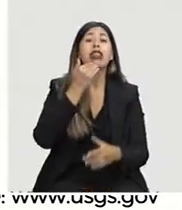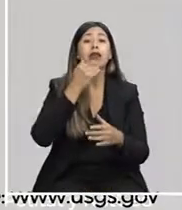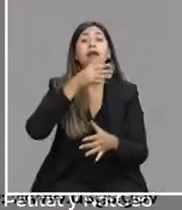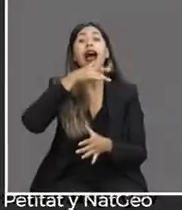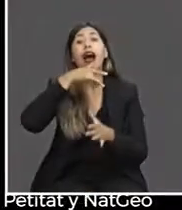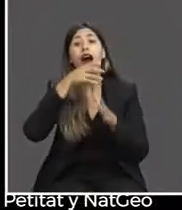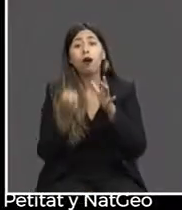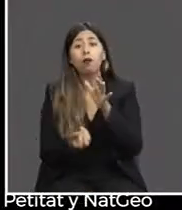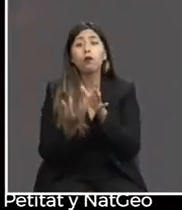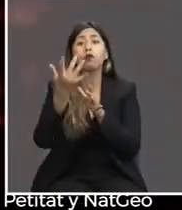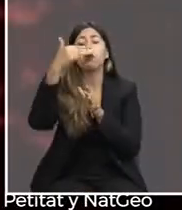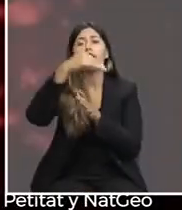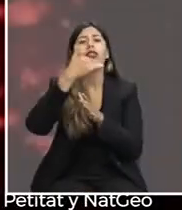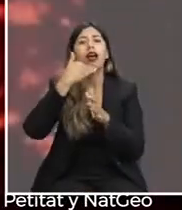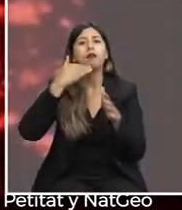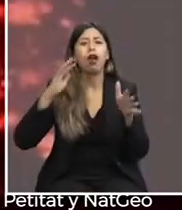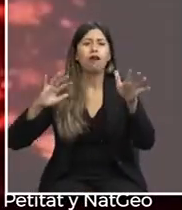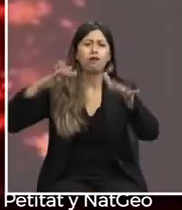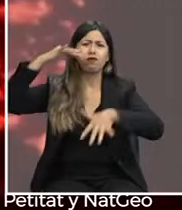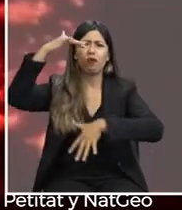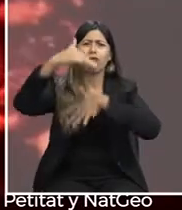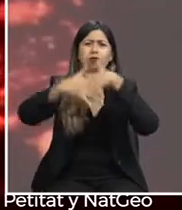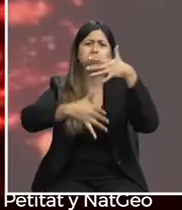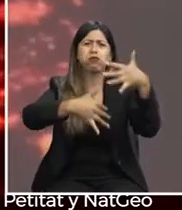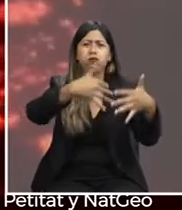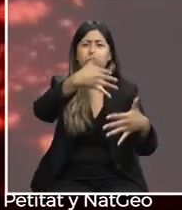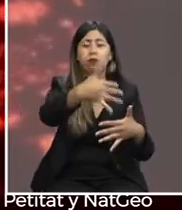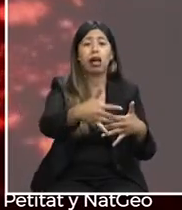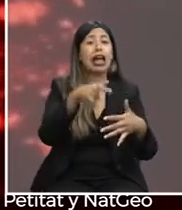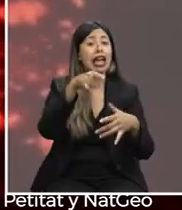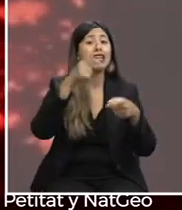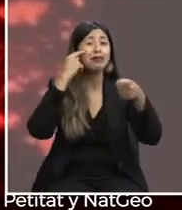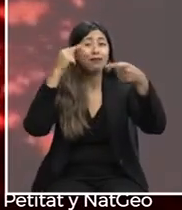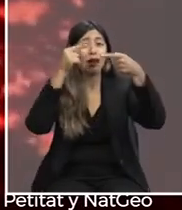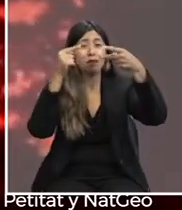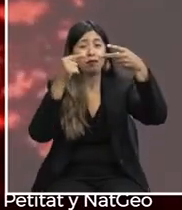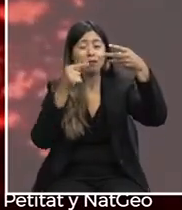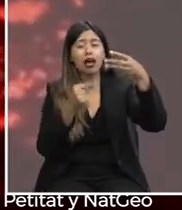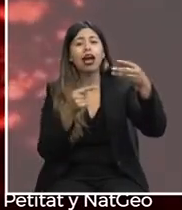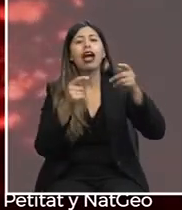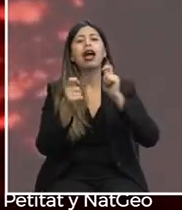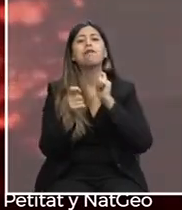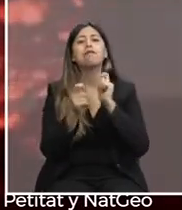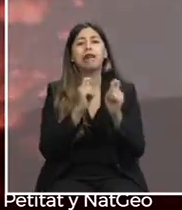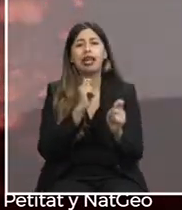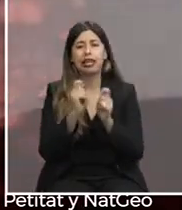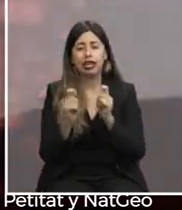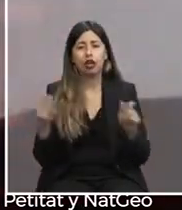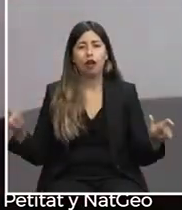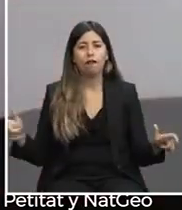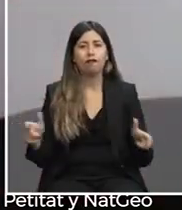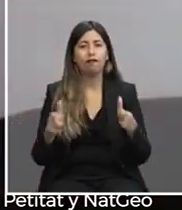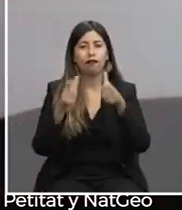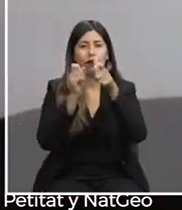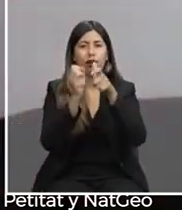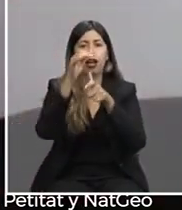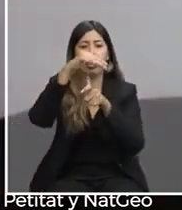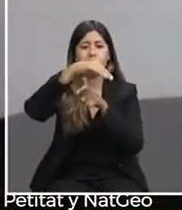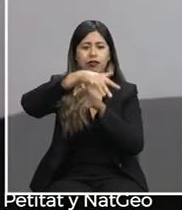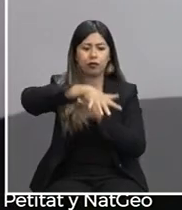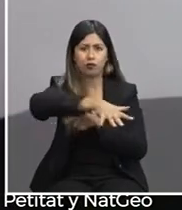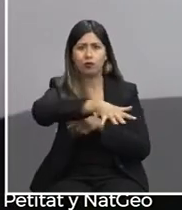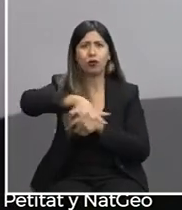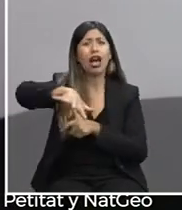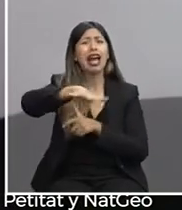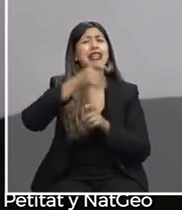volcánicos. Estos son los que se llaman los peligros volcánicos. Aquí vemos ejemplos de un flujo de lava que son realmente